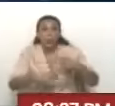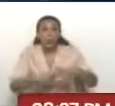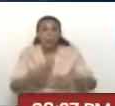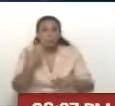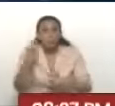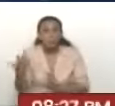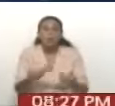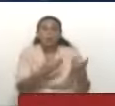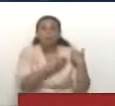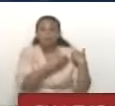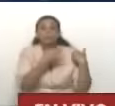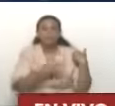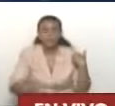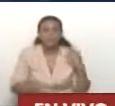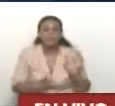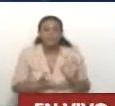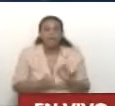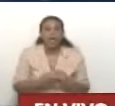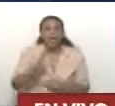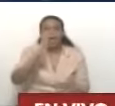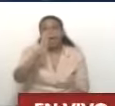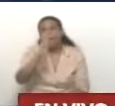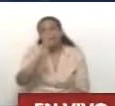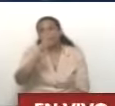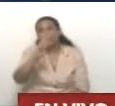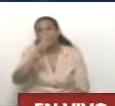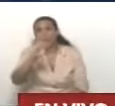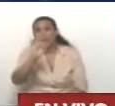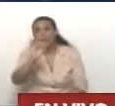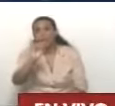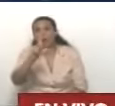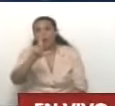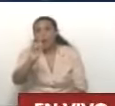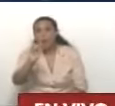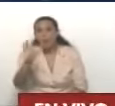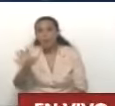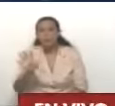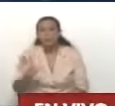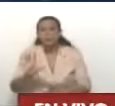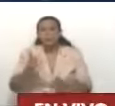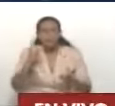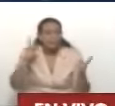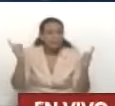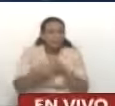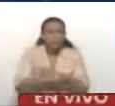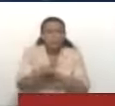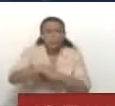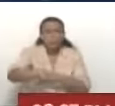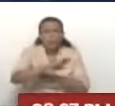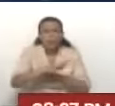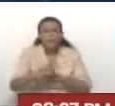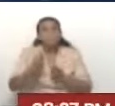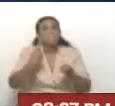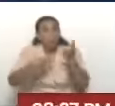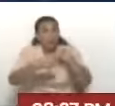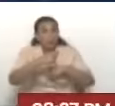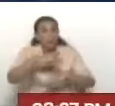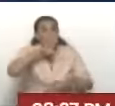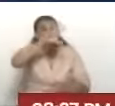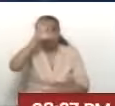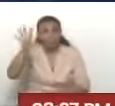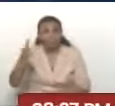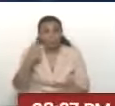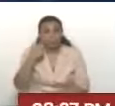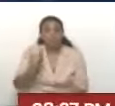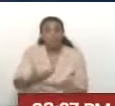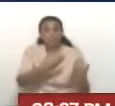mucha responsabilidad, bufalera, con capacidad de producción, de transformación, para incluso la exportación. Usted nos ha